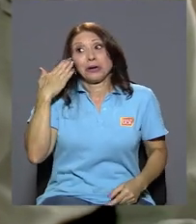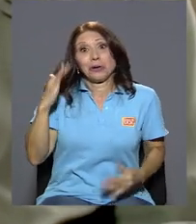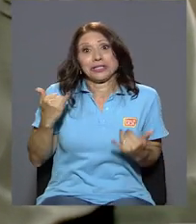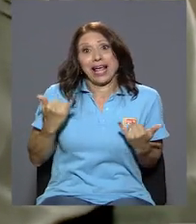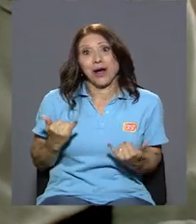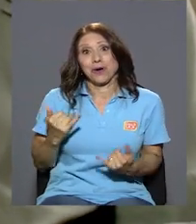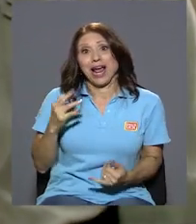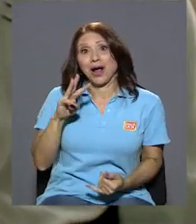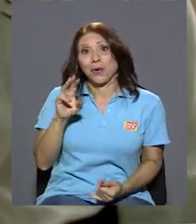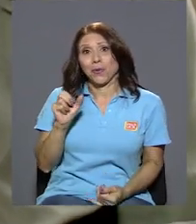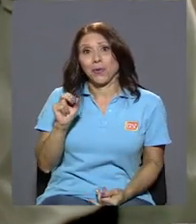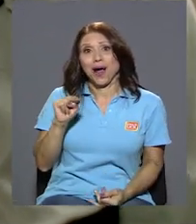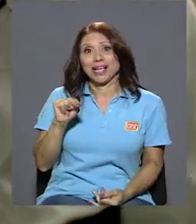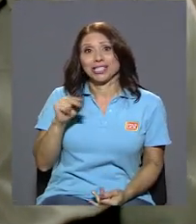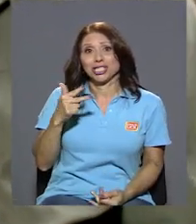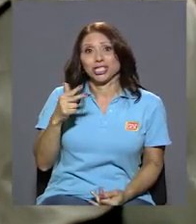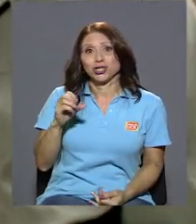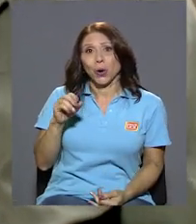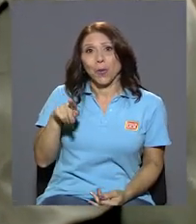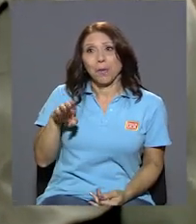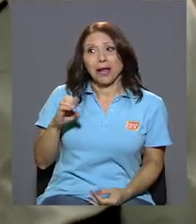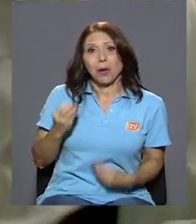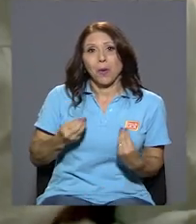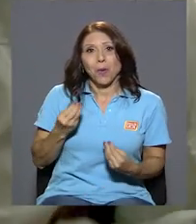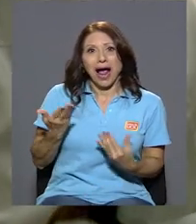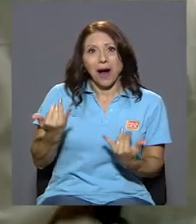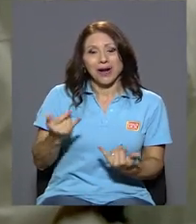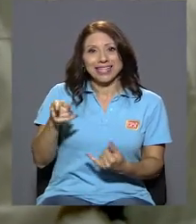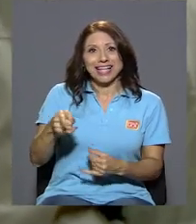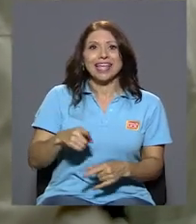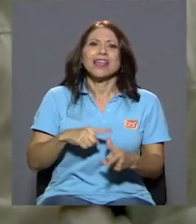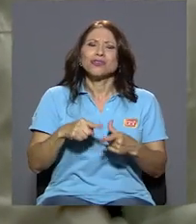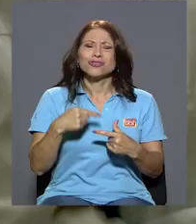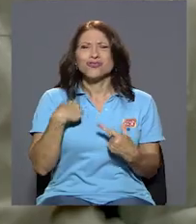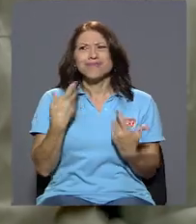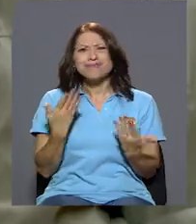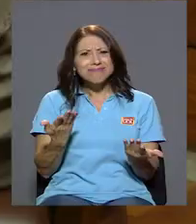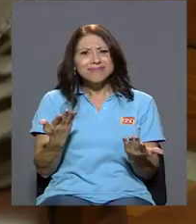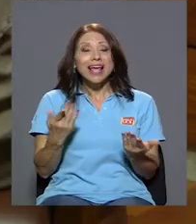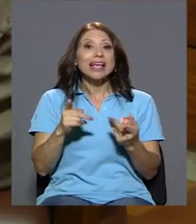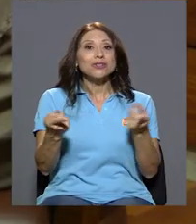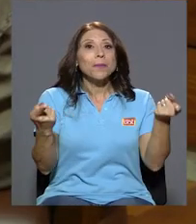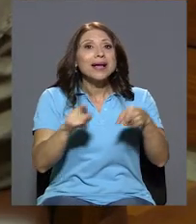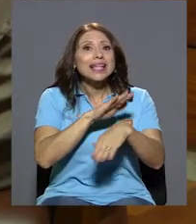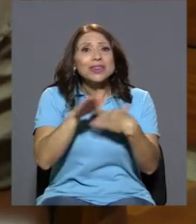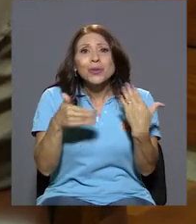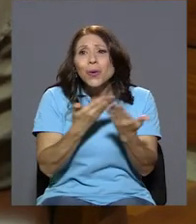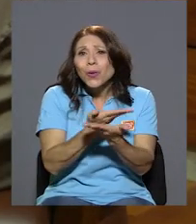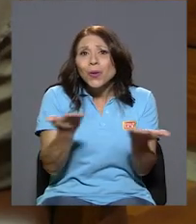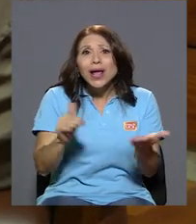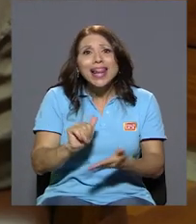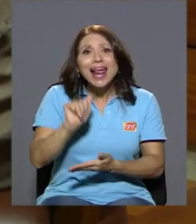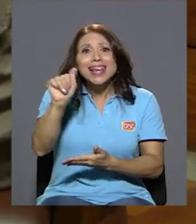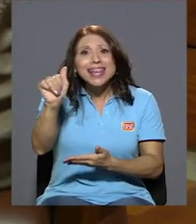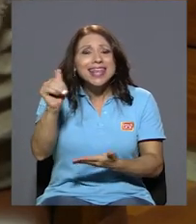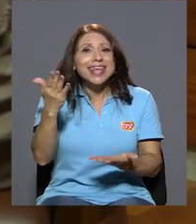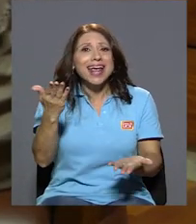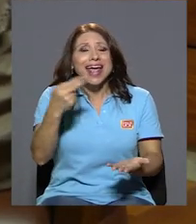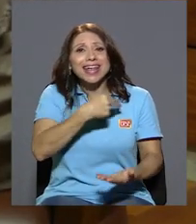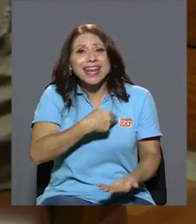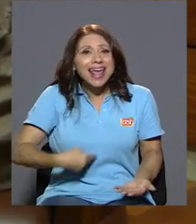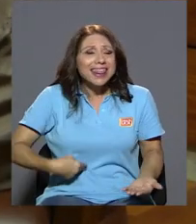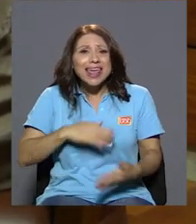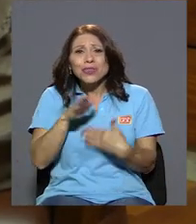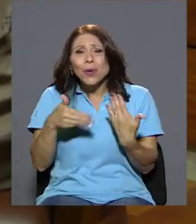choca ahora que está aquí entonces uno se cae y eso pasa en todos lados lo mismo en la liga en el otro lado